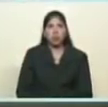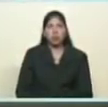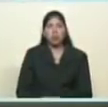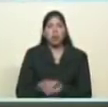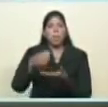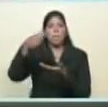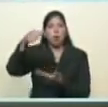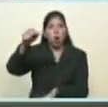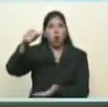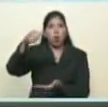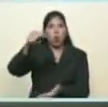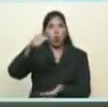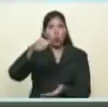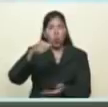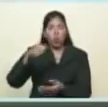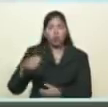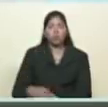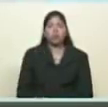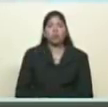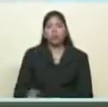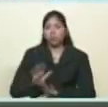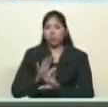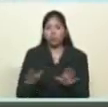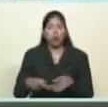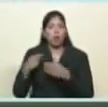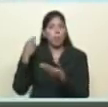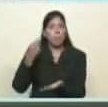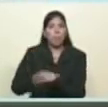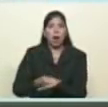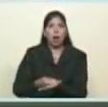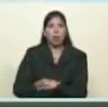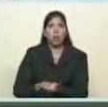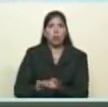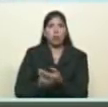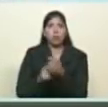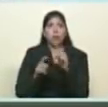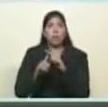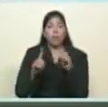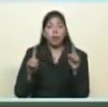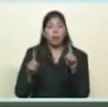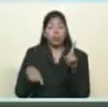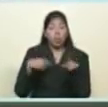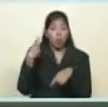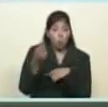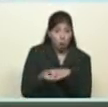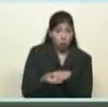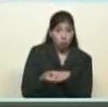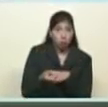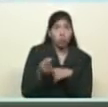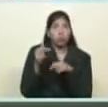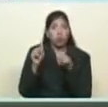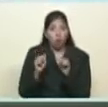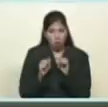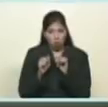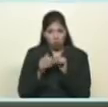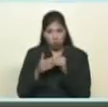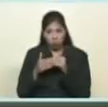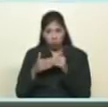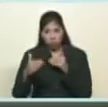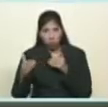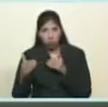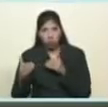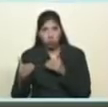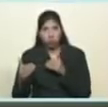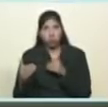bono PDVSA 2017, pero luego de este pago, a partir de hoy,